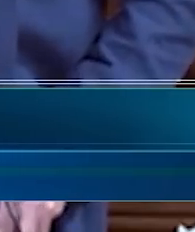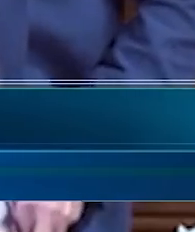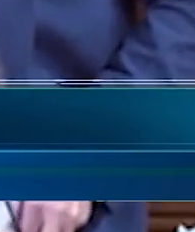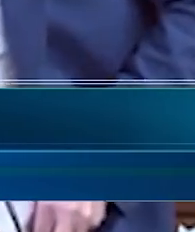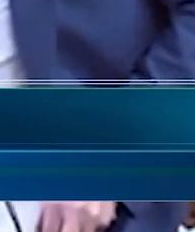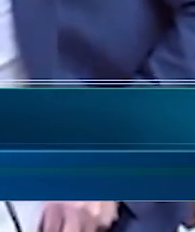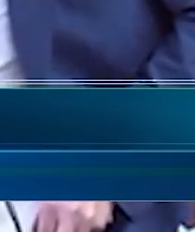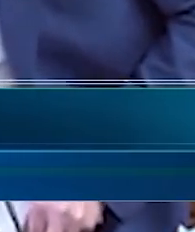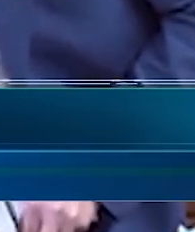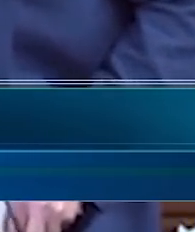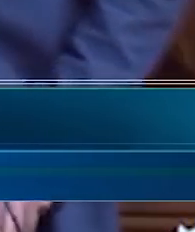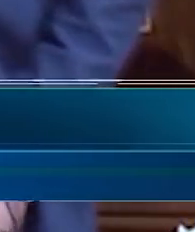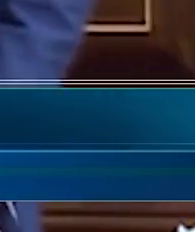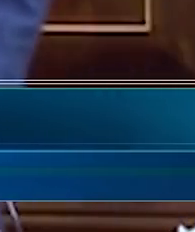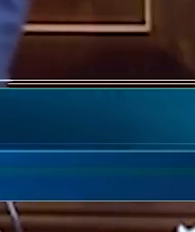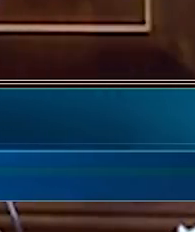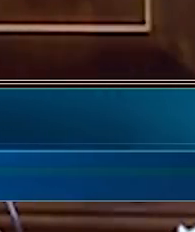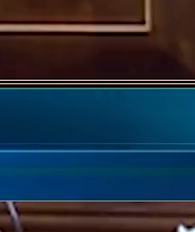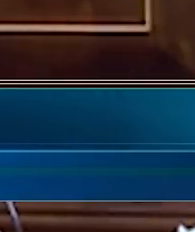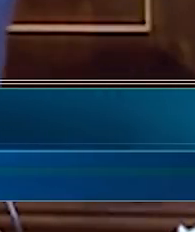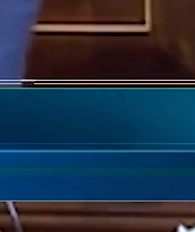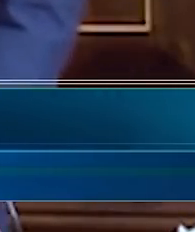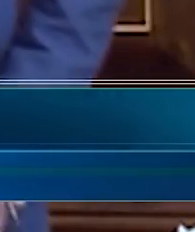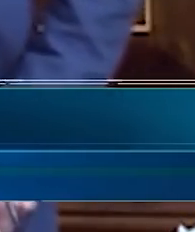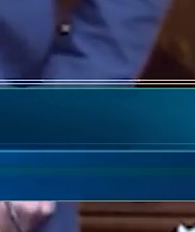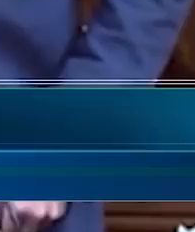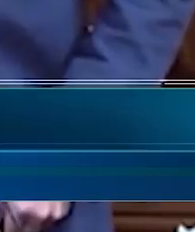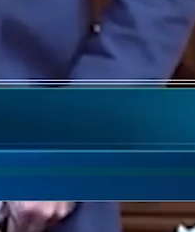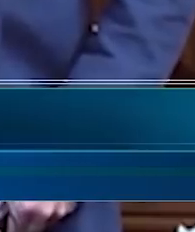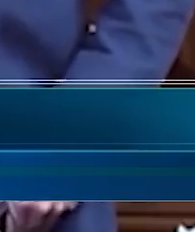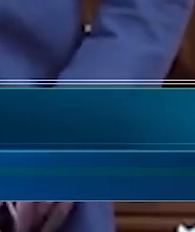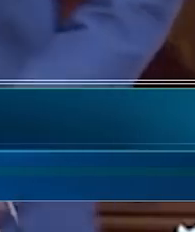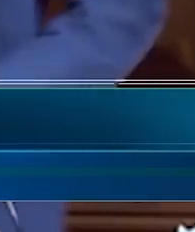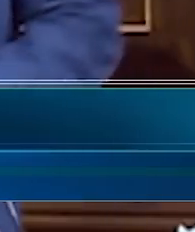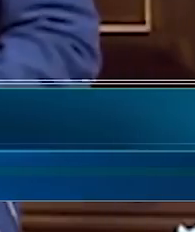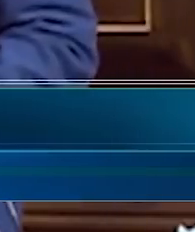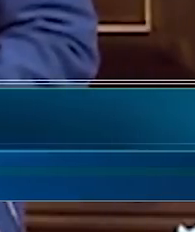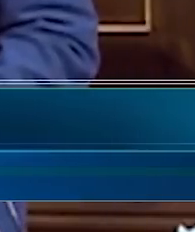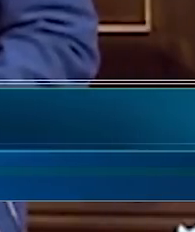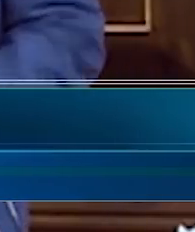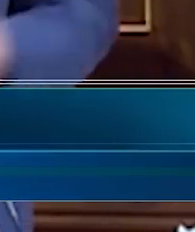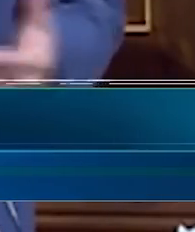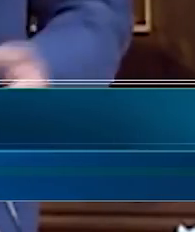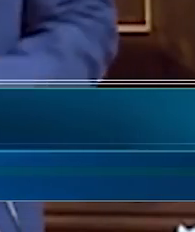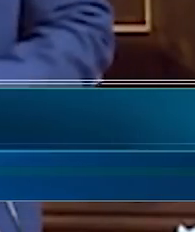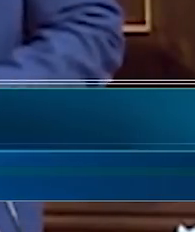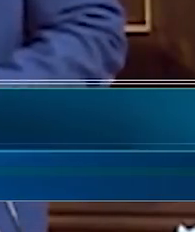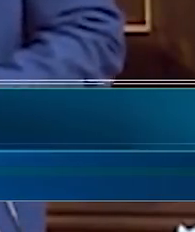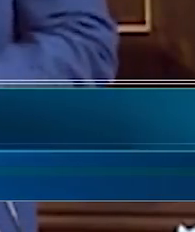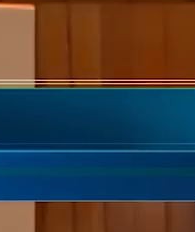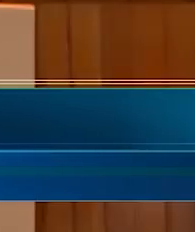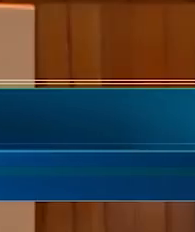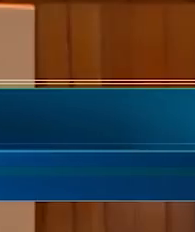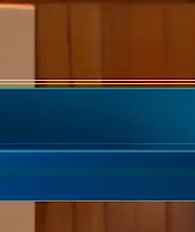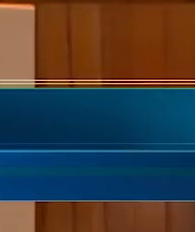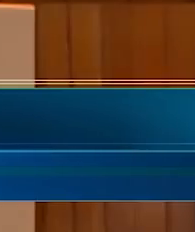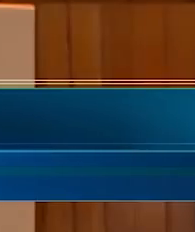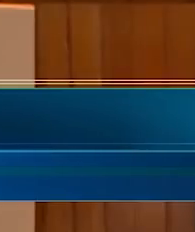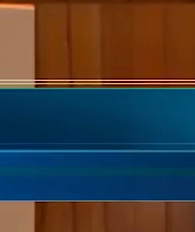como trabajar es de cretinos, él no ha trabajado mientras estaba en la vicepresidenta y ahora, como no han querido los otros